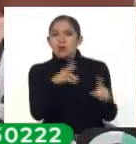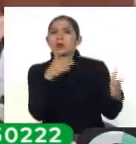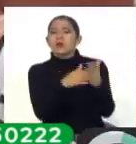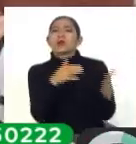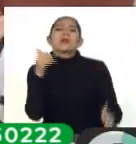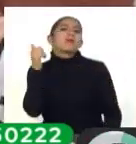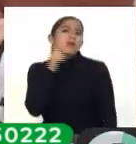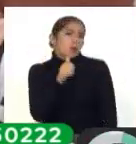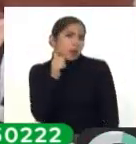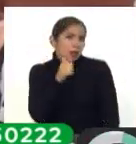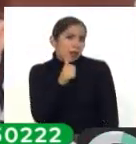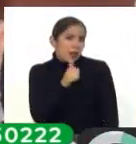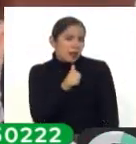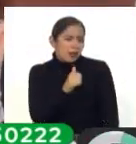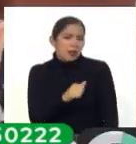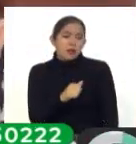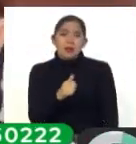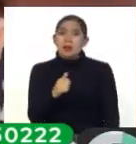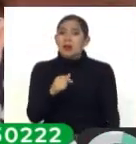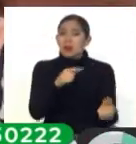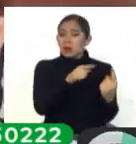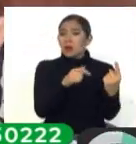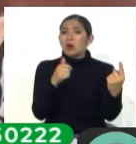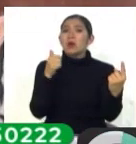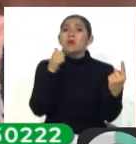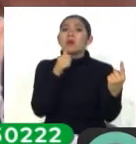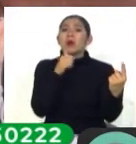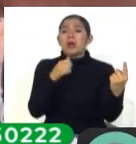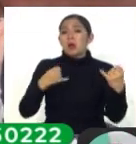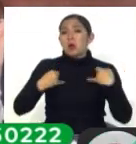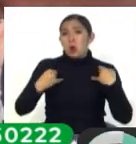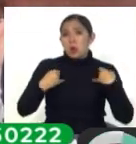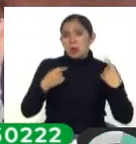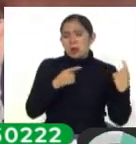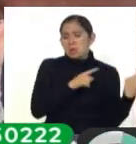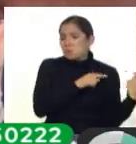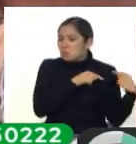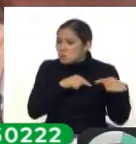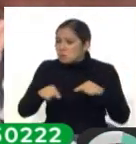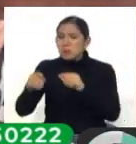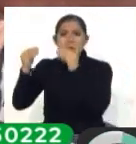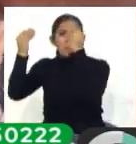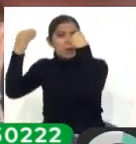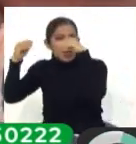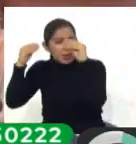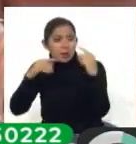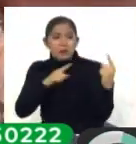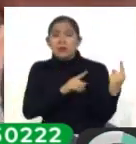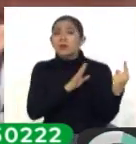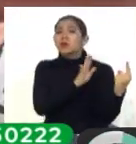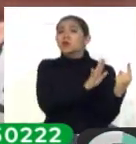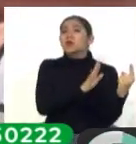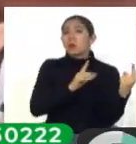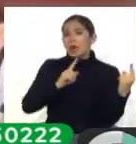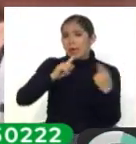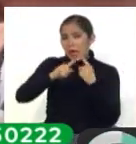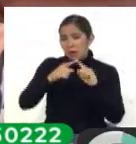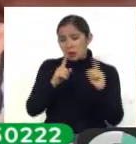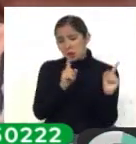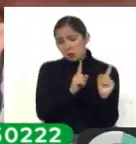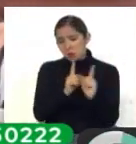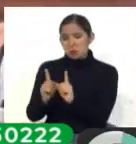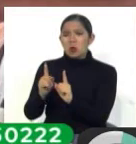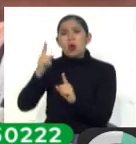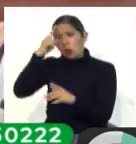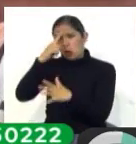mujeres. La muchacha hubiera acudido al mercado Cantuta para juntamente con su amigo, al que ella conocía y tenía la confianza, y